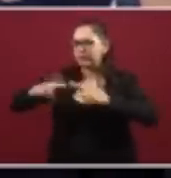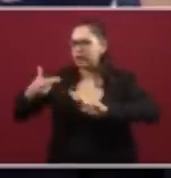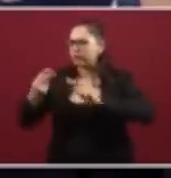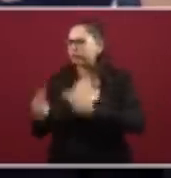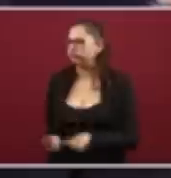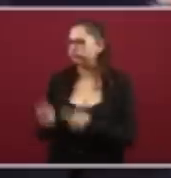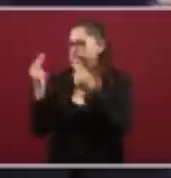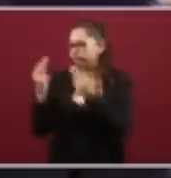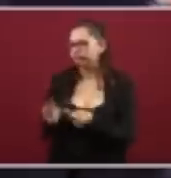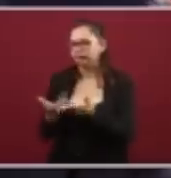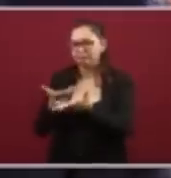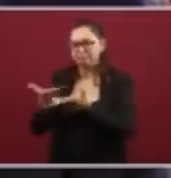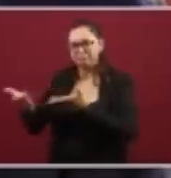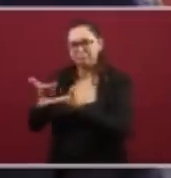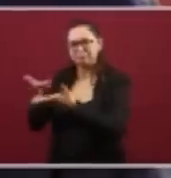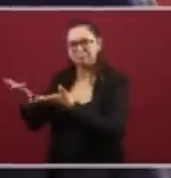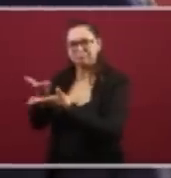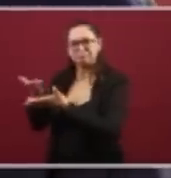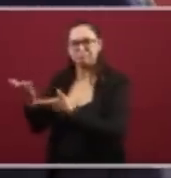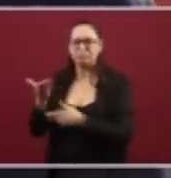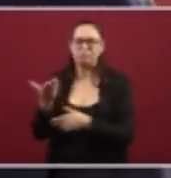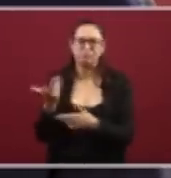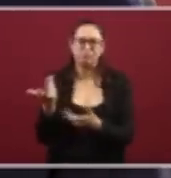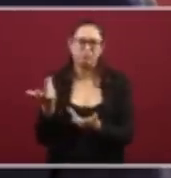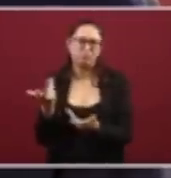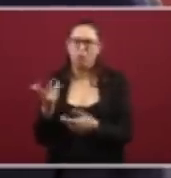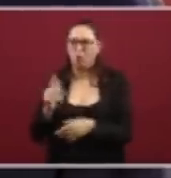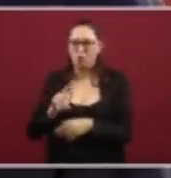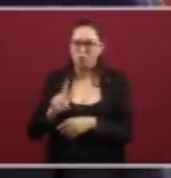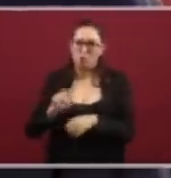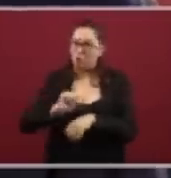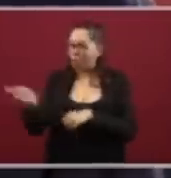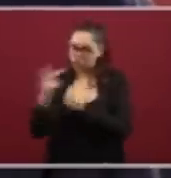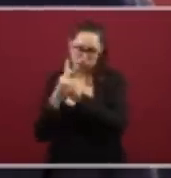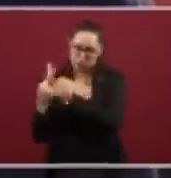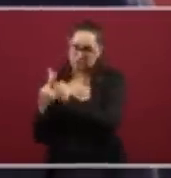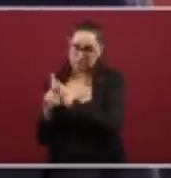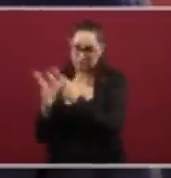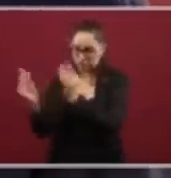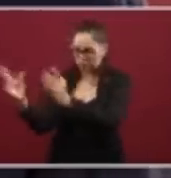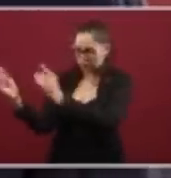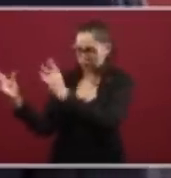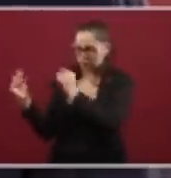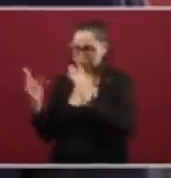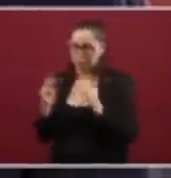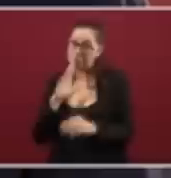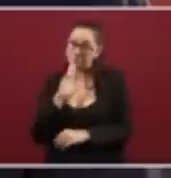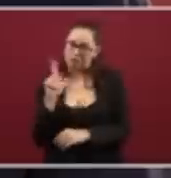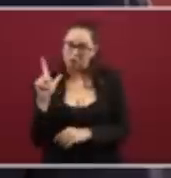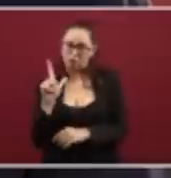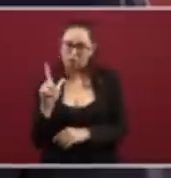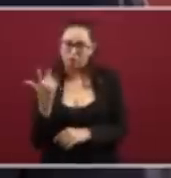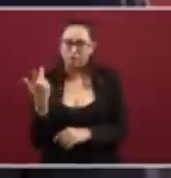relaciones comerciales lo más que se pueda es un tema que